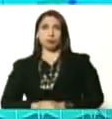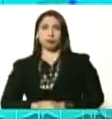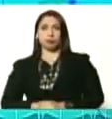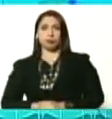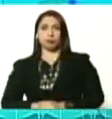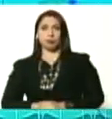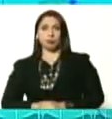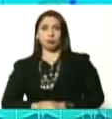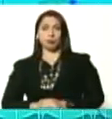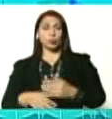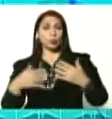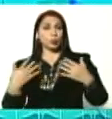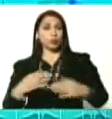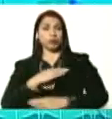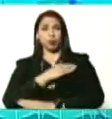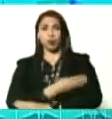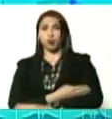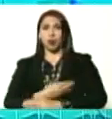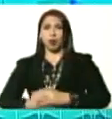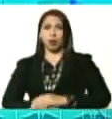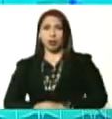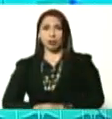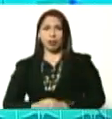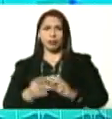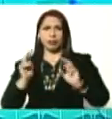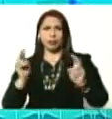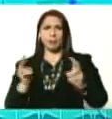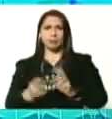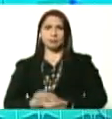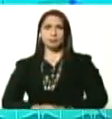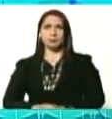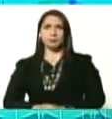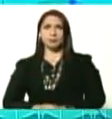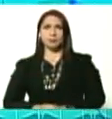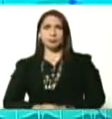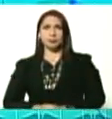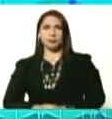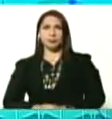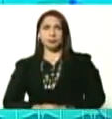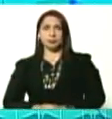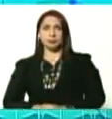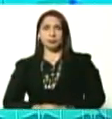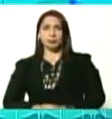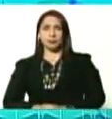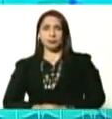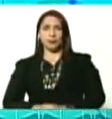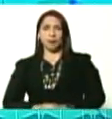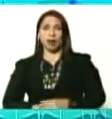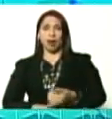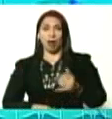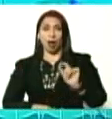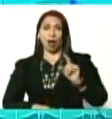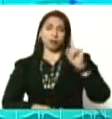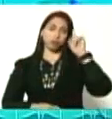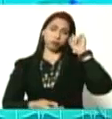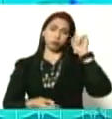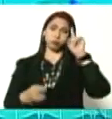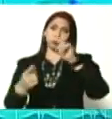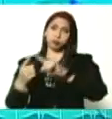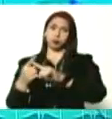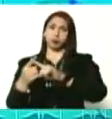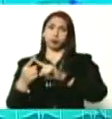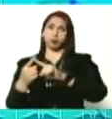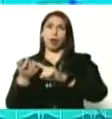Bastante contundente, diría yo, en los titulares. Aquí está después las metas que se plantea